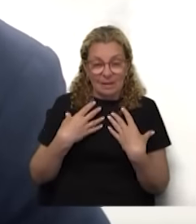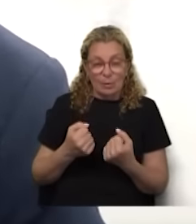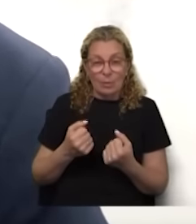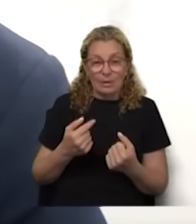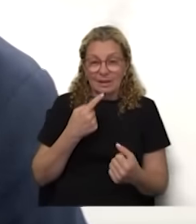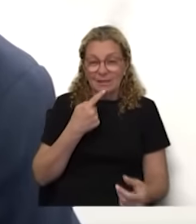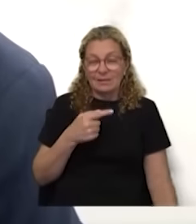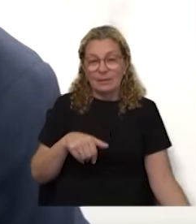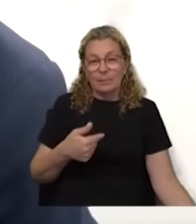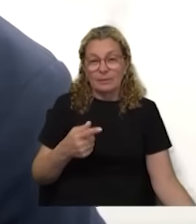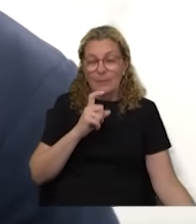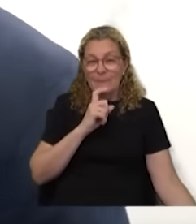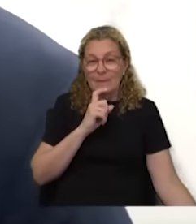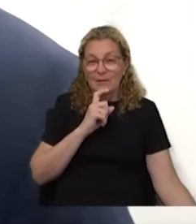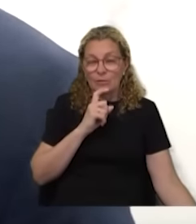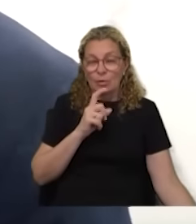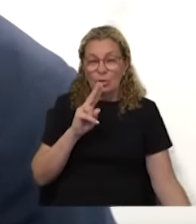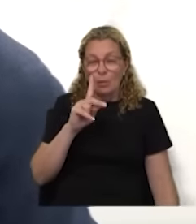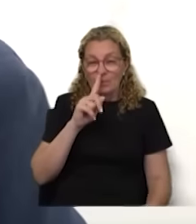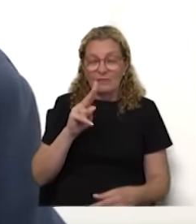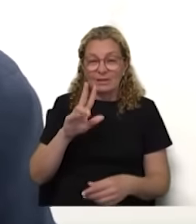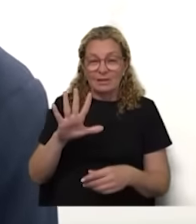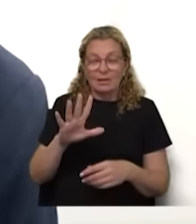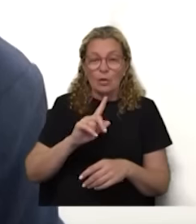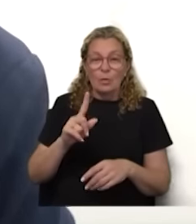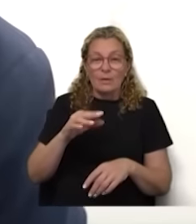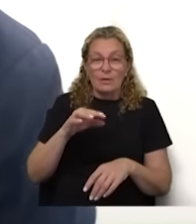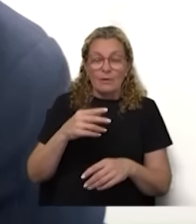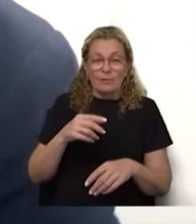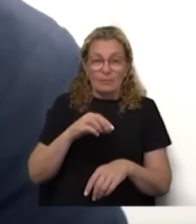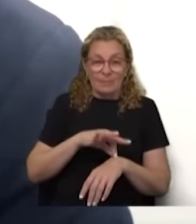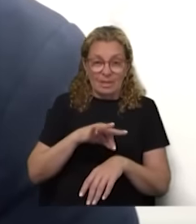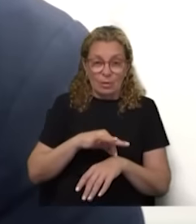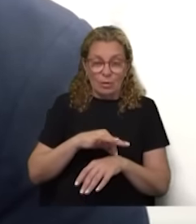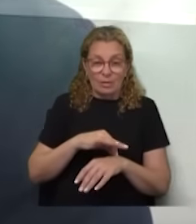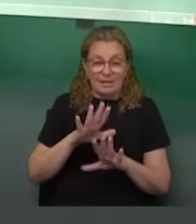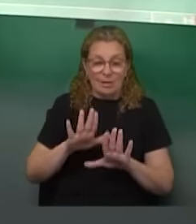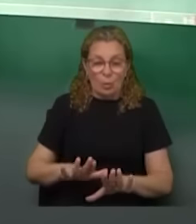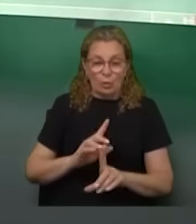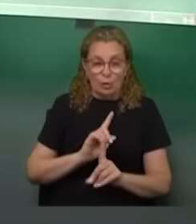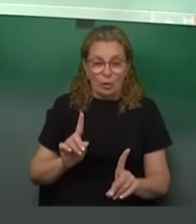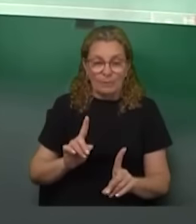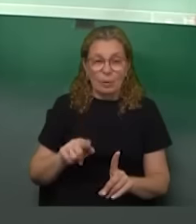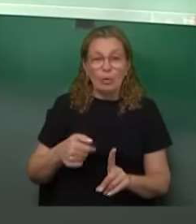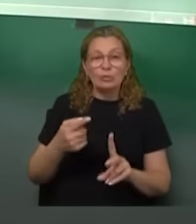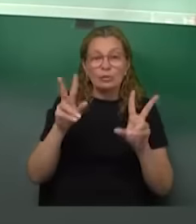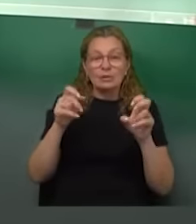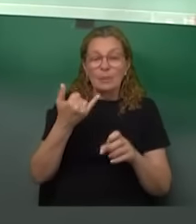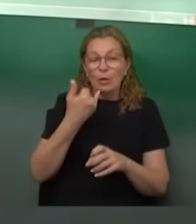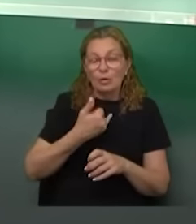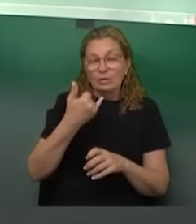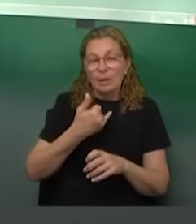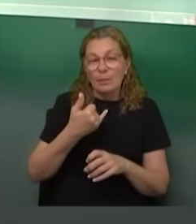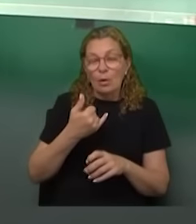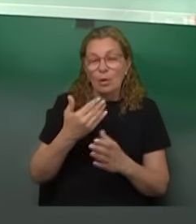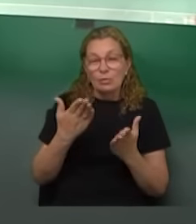a partir de marzo del 2025 ya no haya más trabajadores no médicos en seguro de Par otro asunto les contamos que estudiantes de